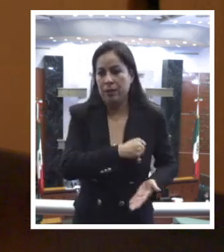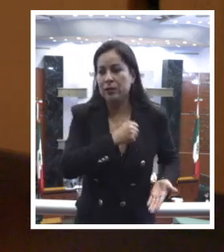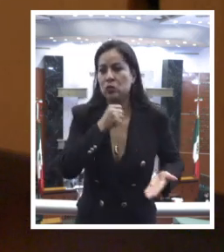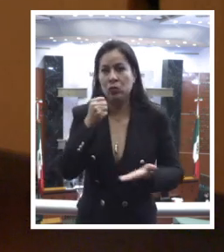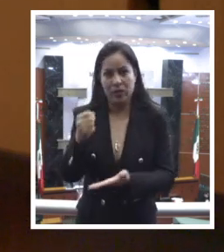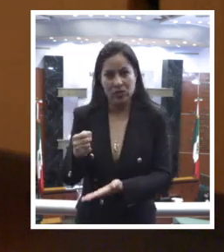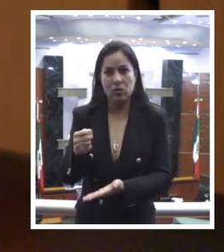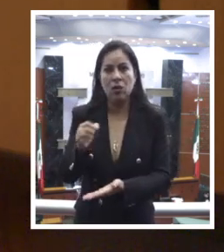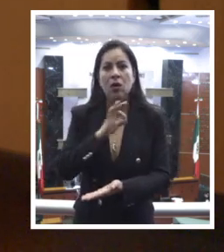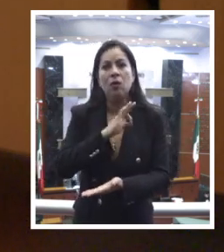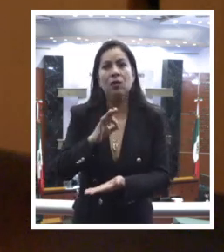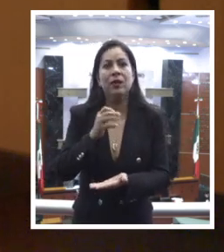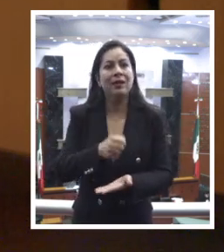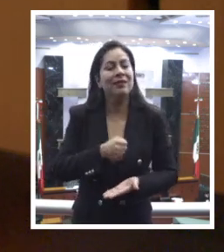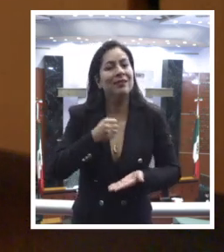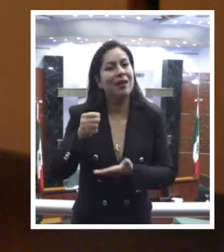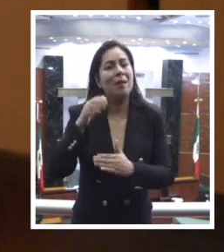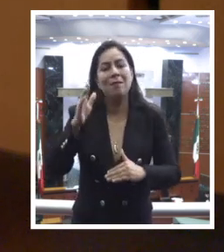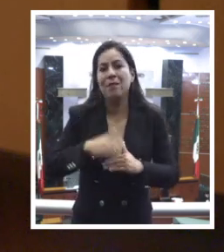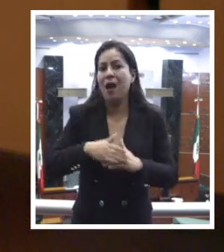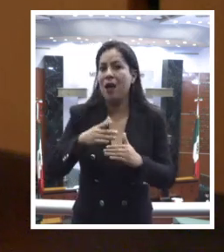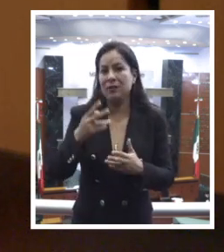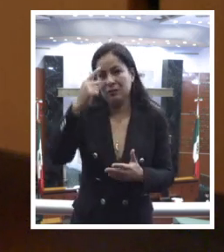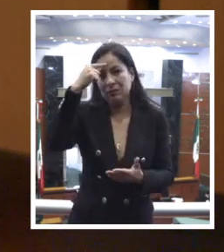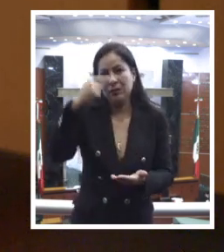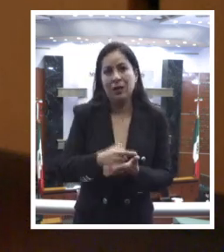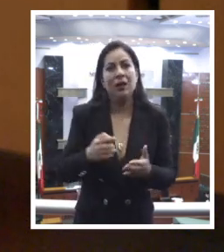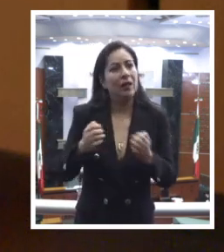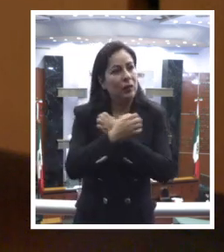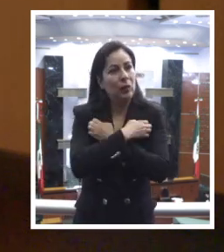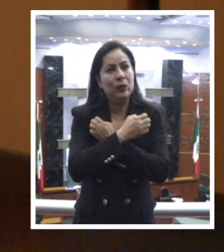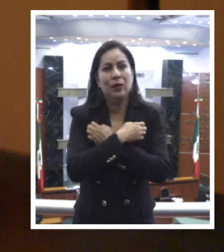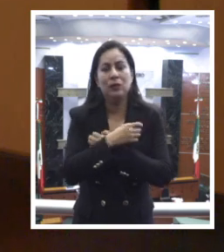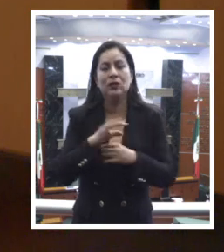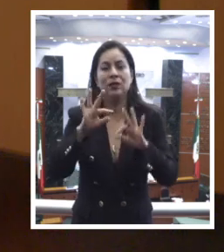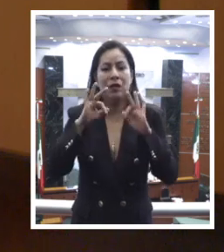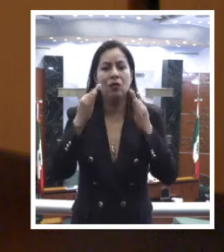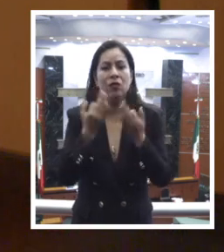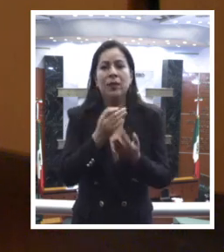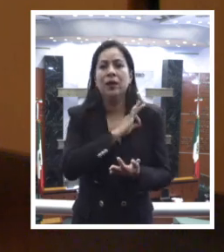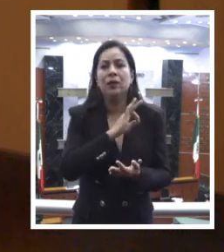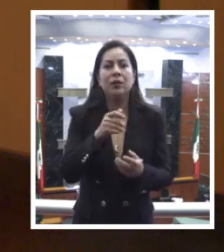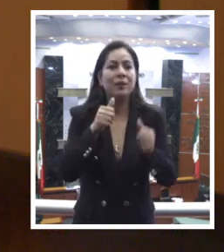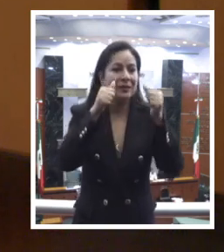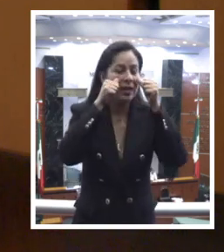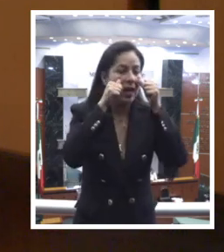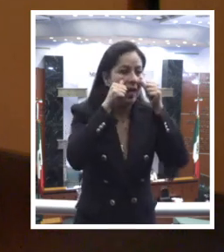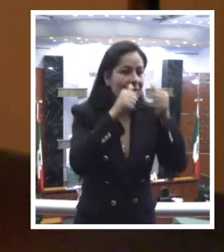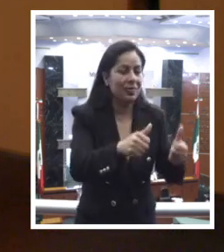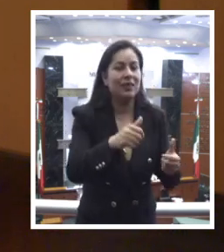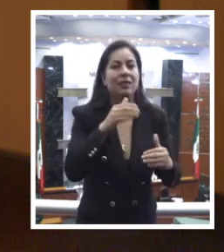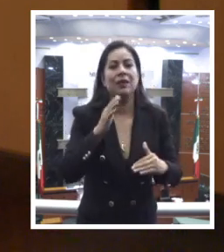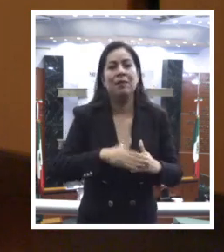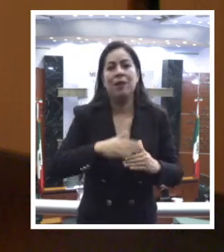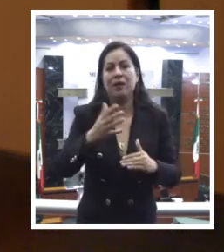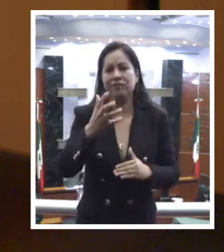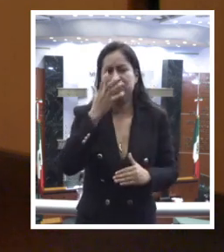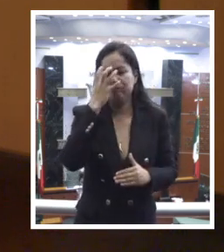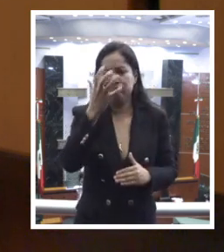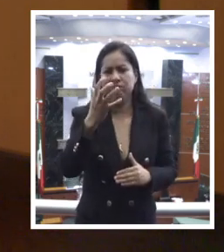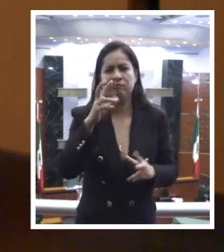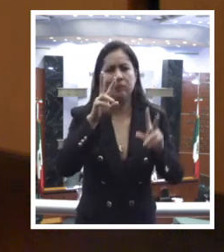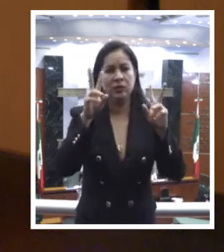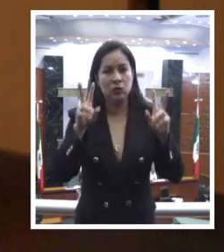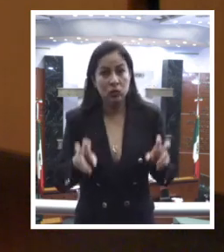presupuesto, puedan destinar más recursos para infraestructura educativa, de tal manera que podamos atender con mayor celeridad estos